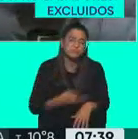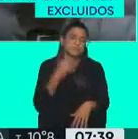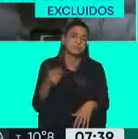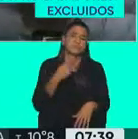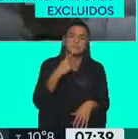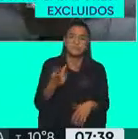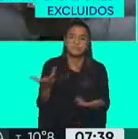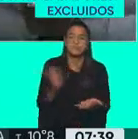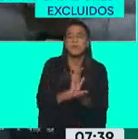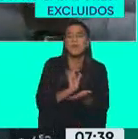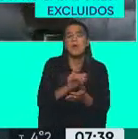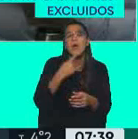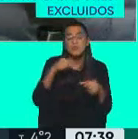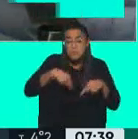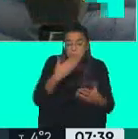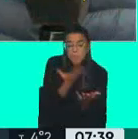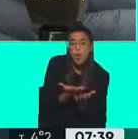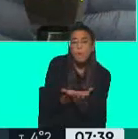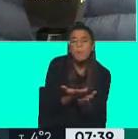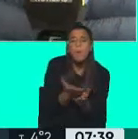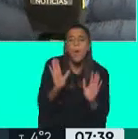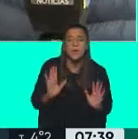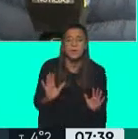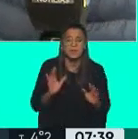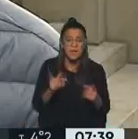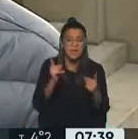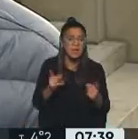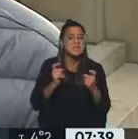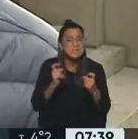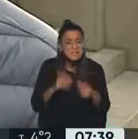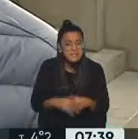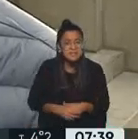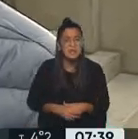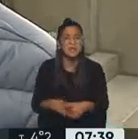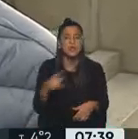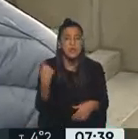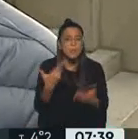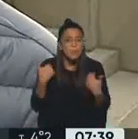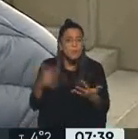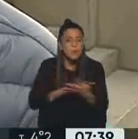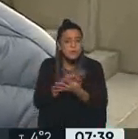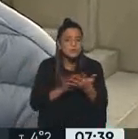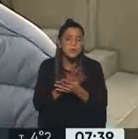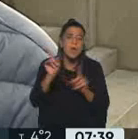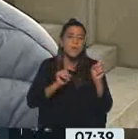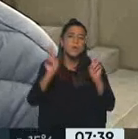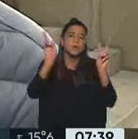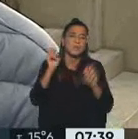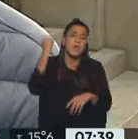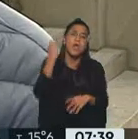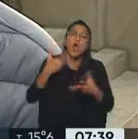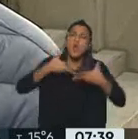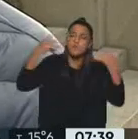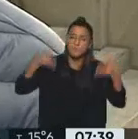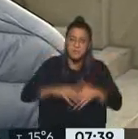Básico Universal es una iniciativa que desde luego requiere que podamos resolver algunos temas macroeconómicos,